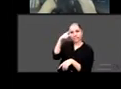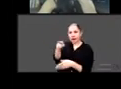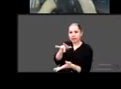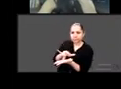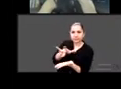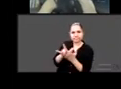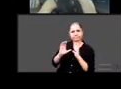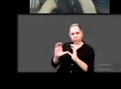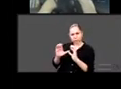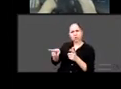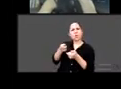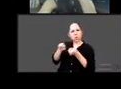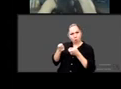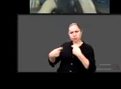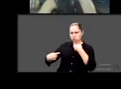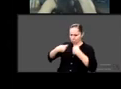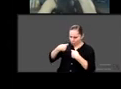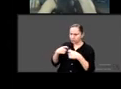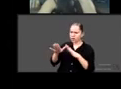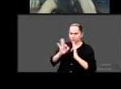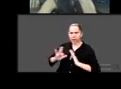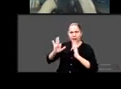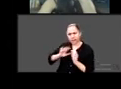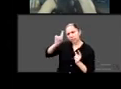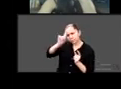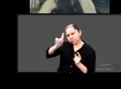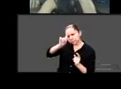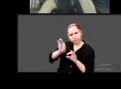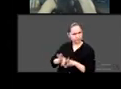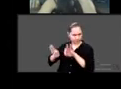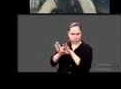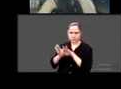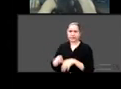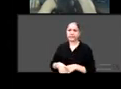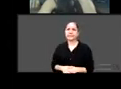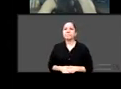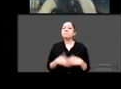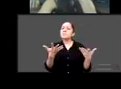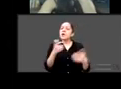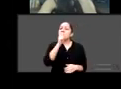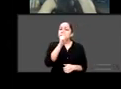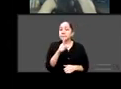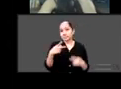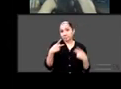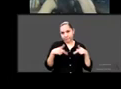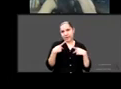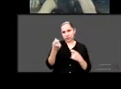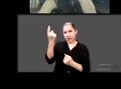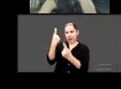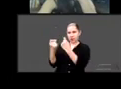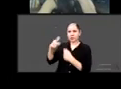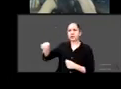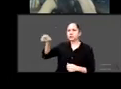importante acerca de los cómos. Las personas que han tenido padres suficientemente buenos, madres suficientemente